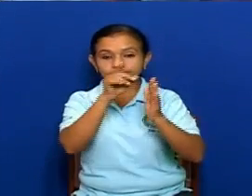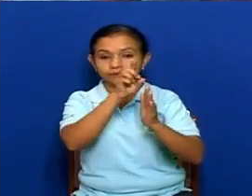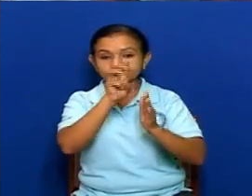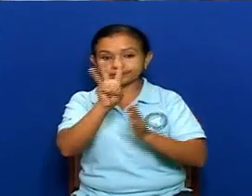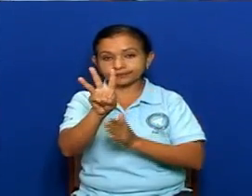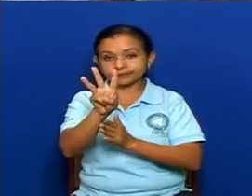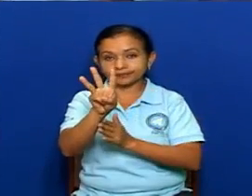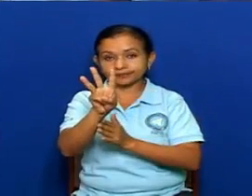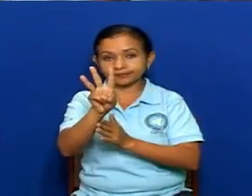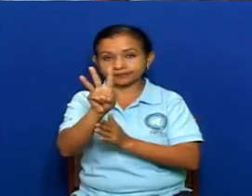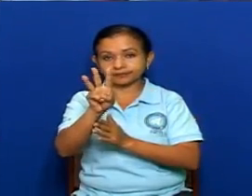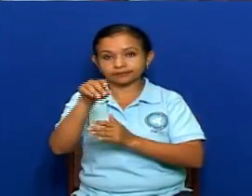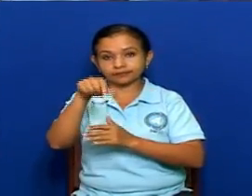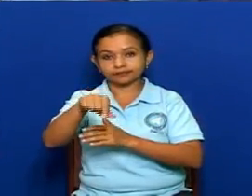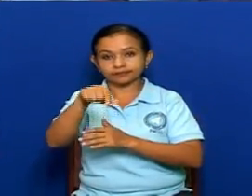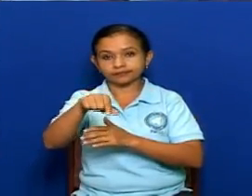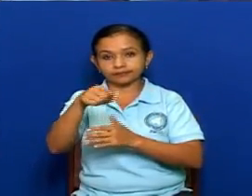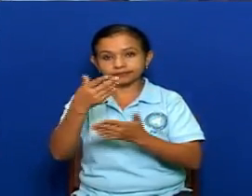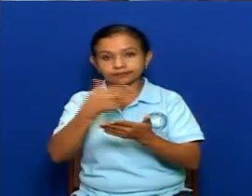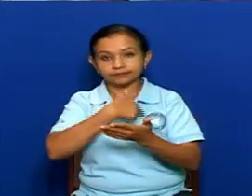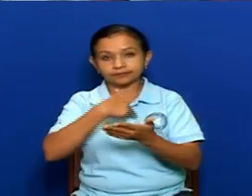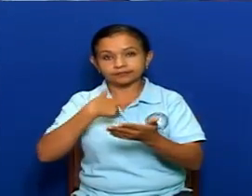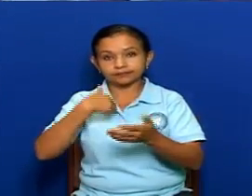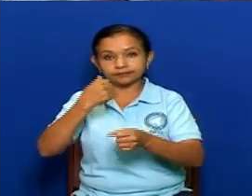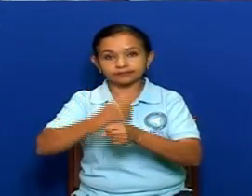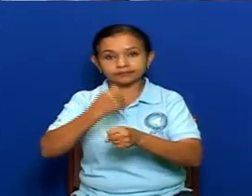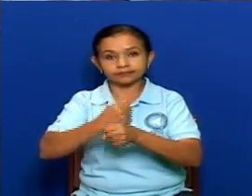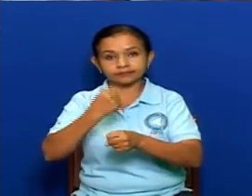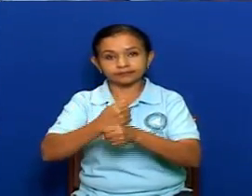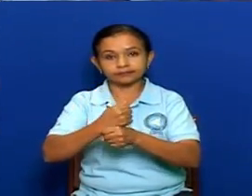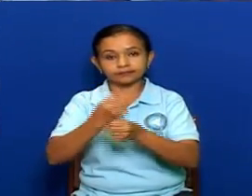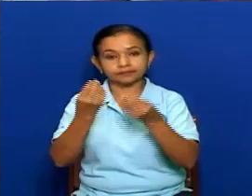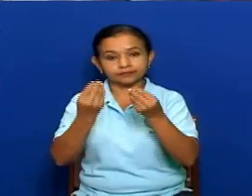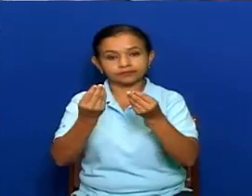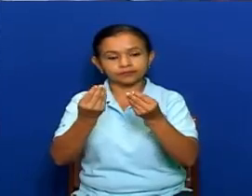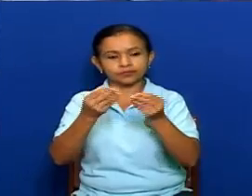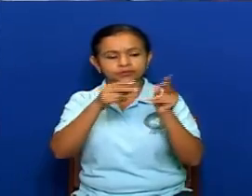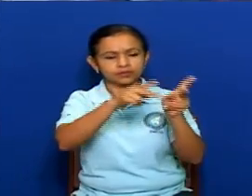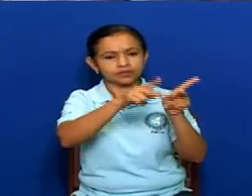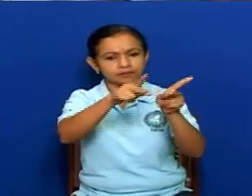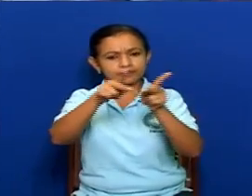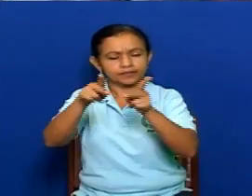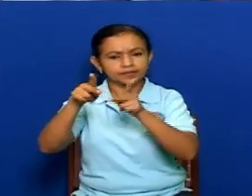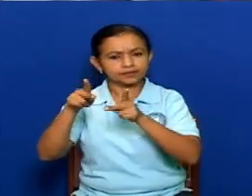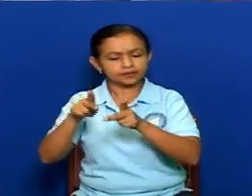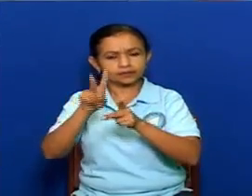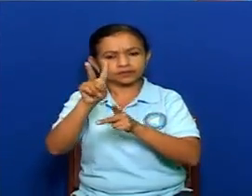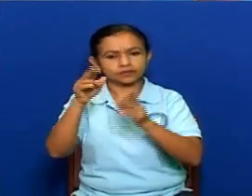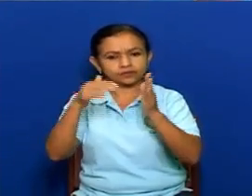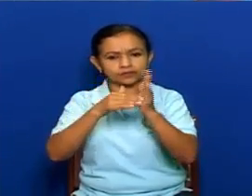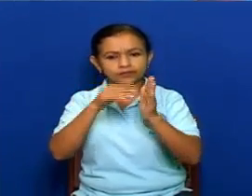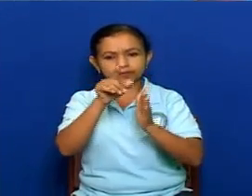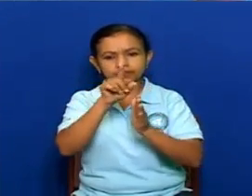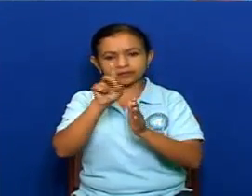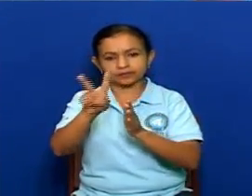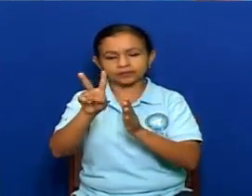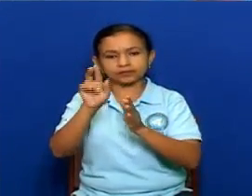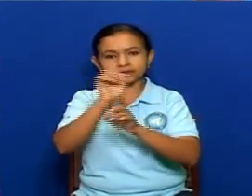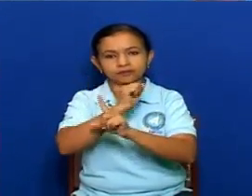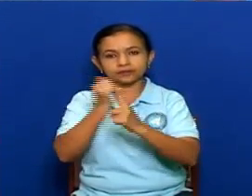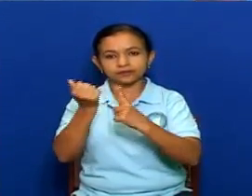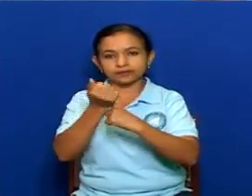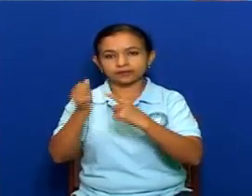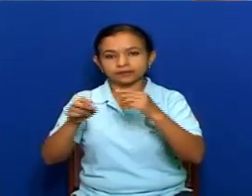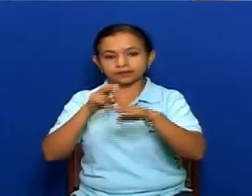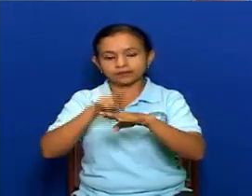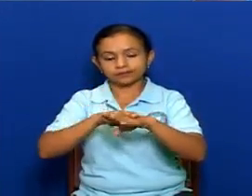dentro de esta fase que nosotros hemos llevado, de que muchos compañeros, a 2012 en la Asamblea Nacional entra un